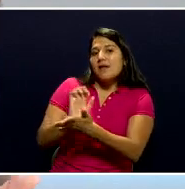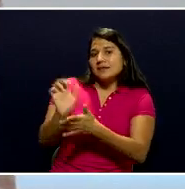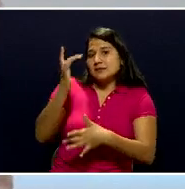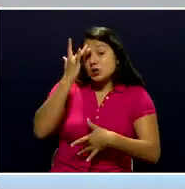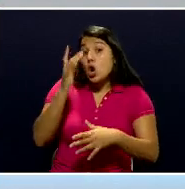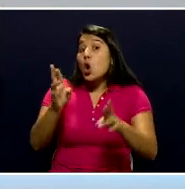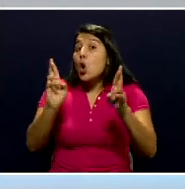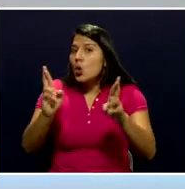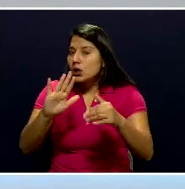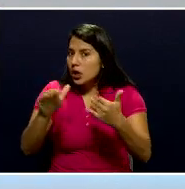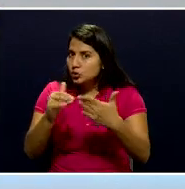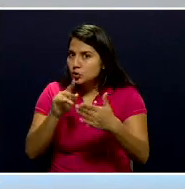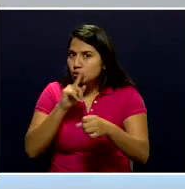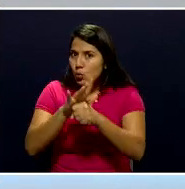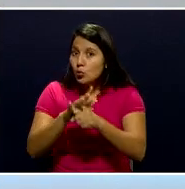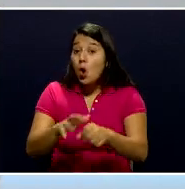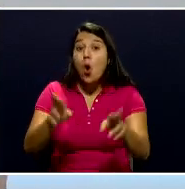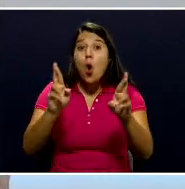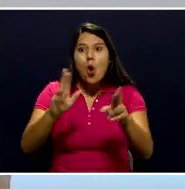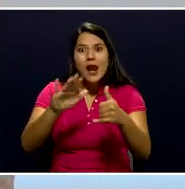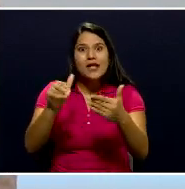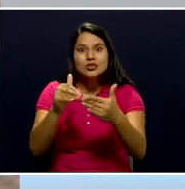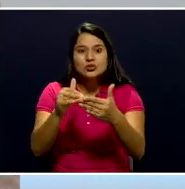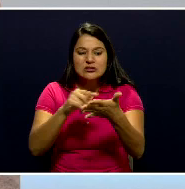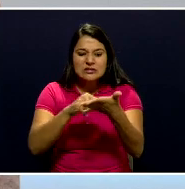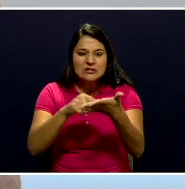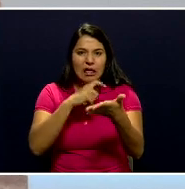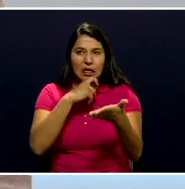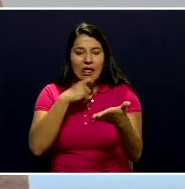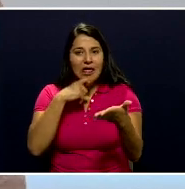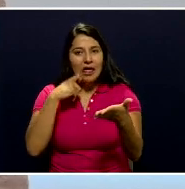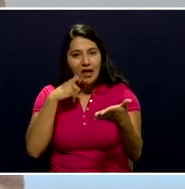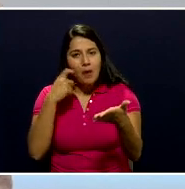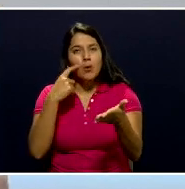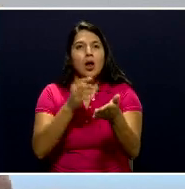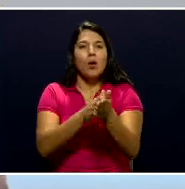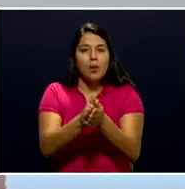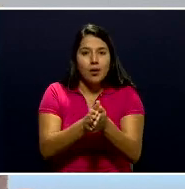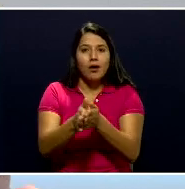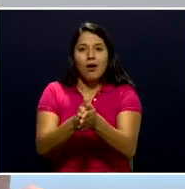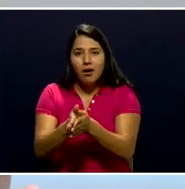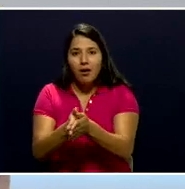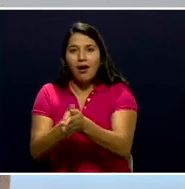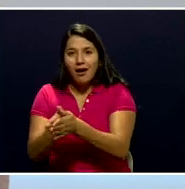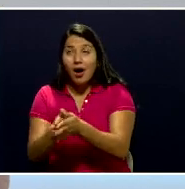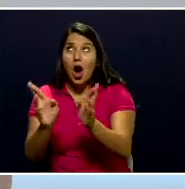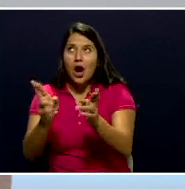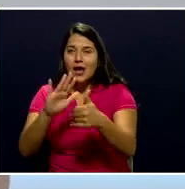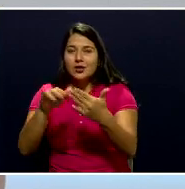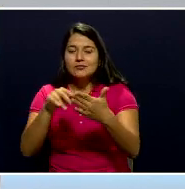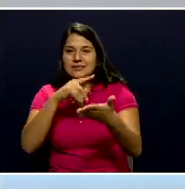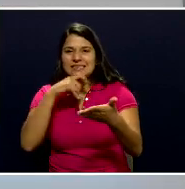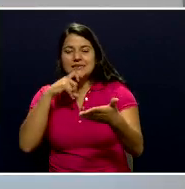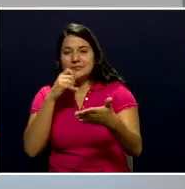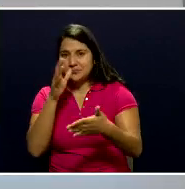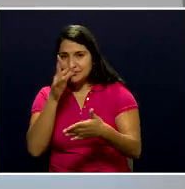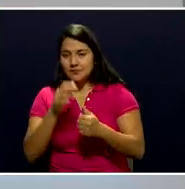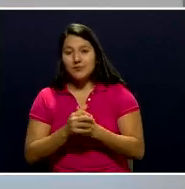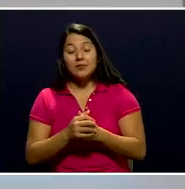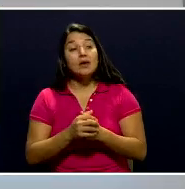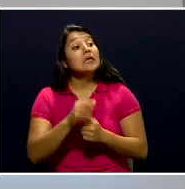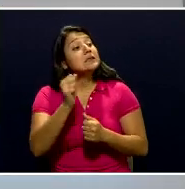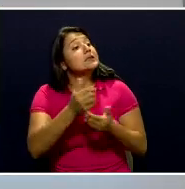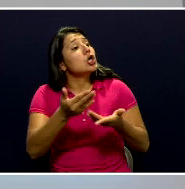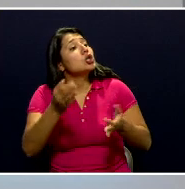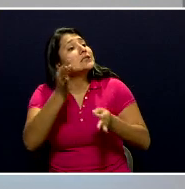estamos haciendo, ojalá que todos tengamos las manos resecas para este punto, que justamente es lavarnos las manos, ¿verdad? Cosas muy